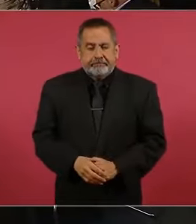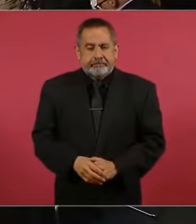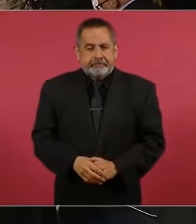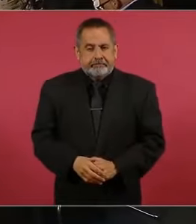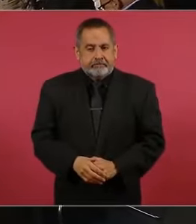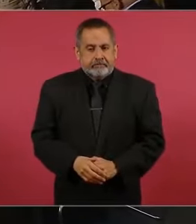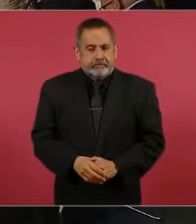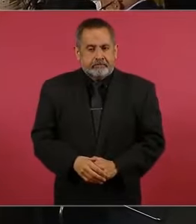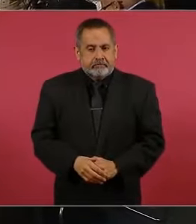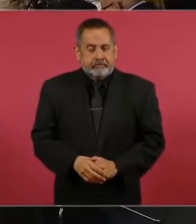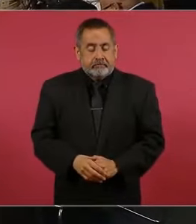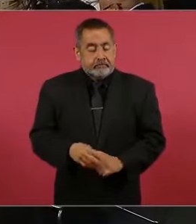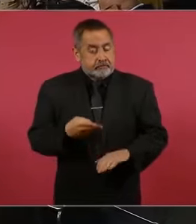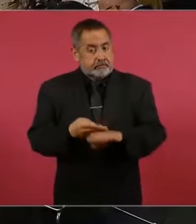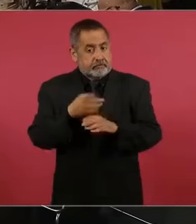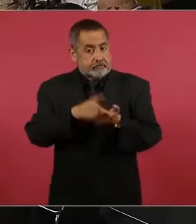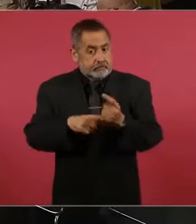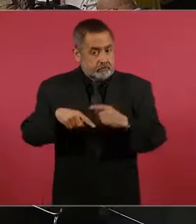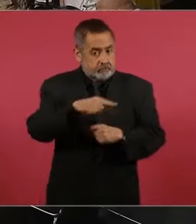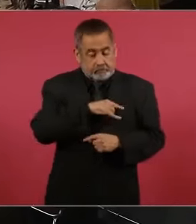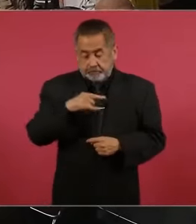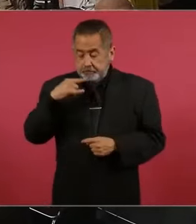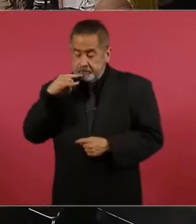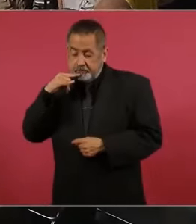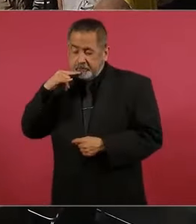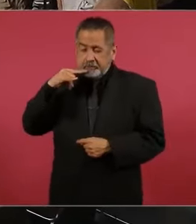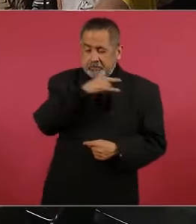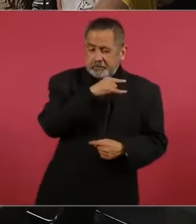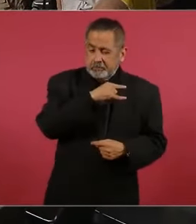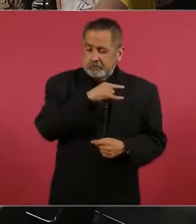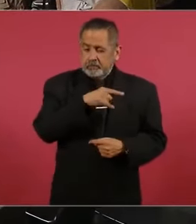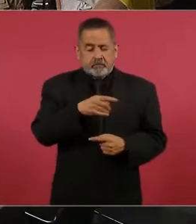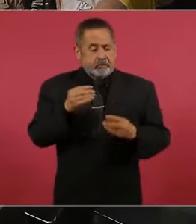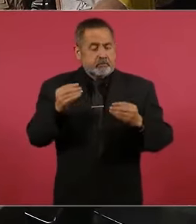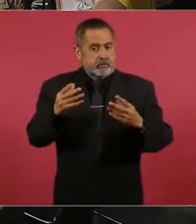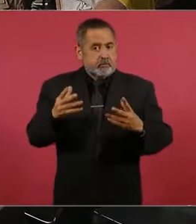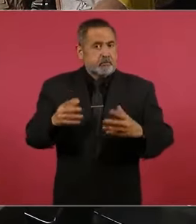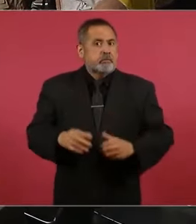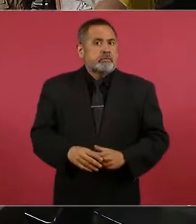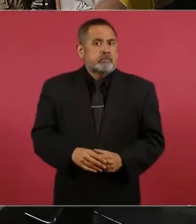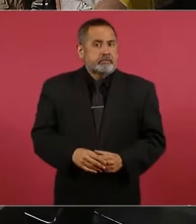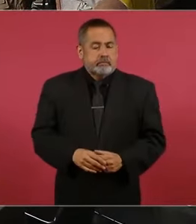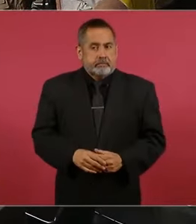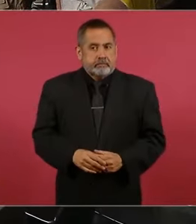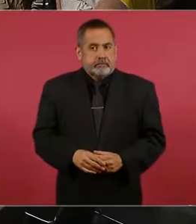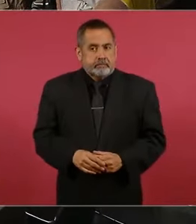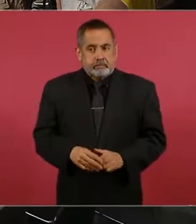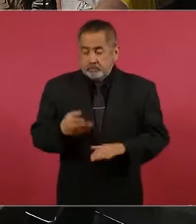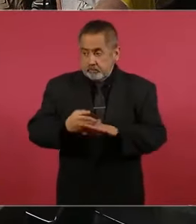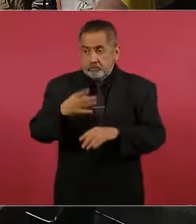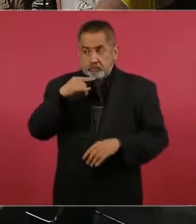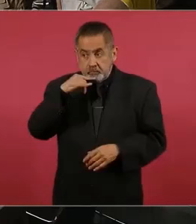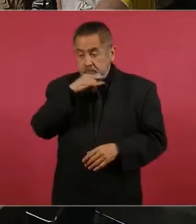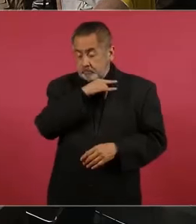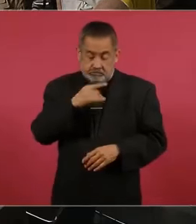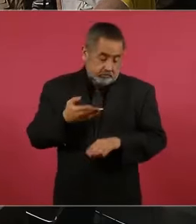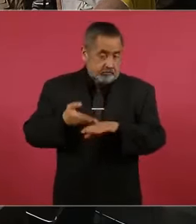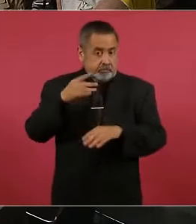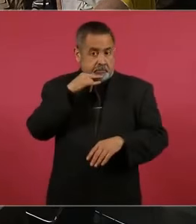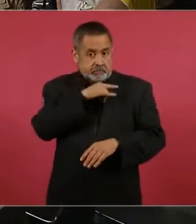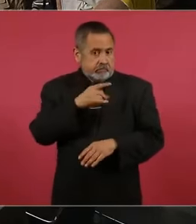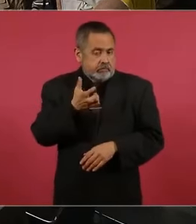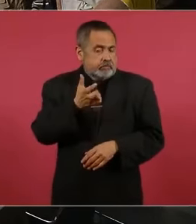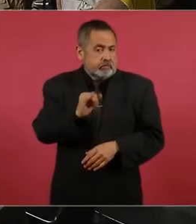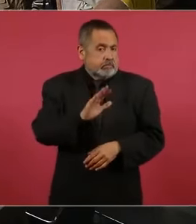y además muy hipócritas, muchos muy hipócritas, esa